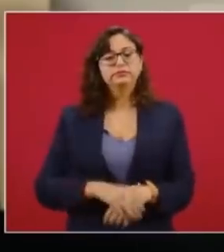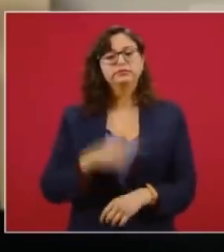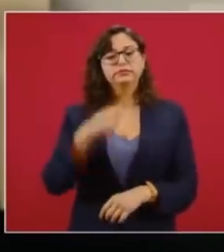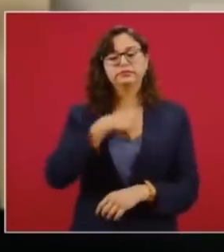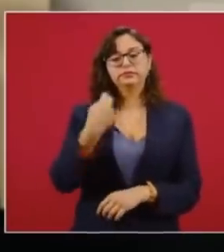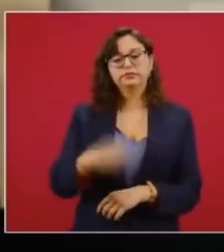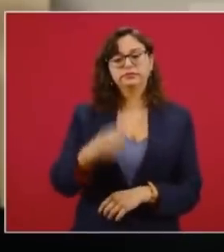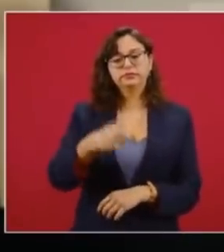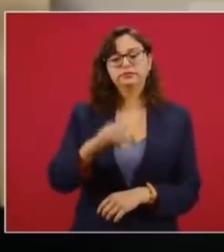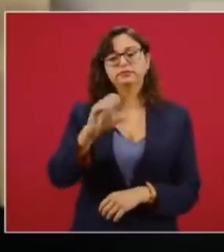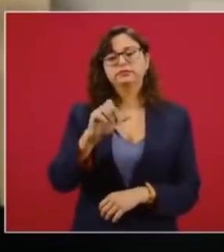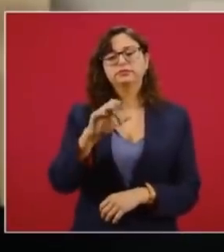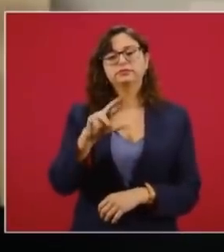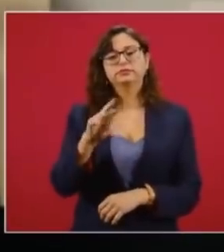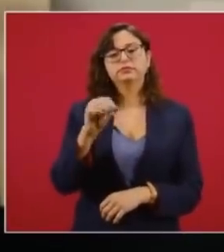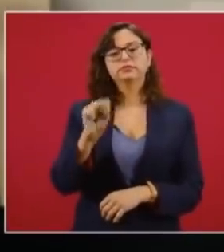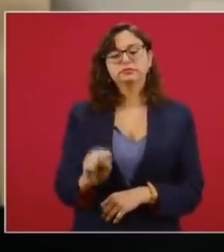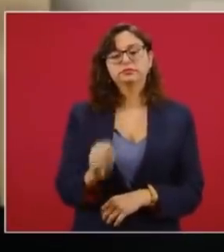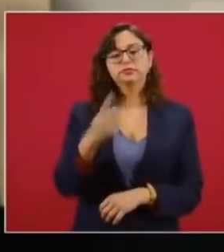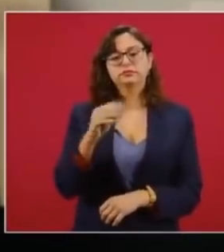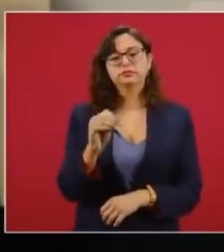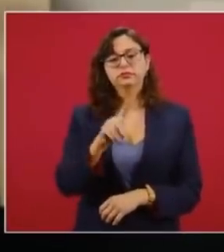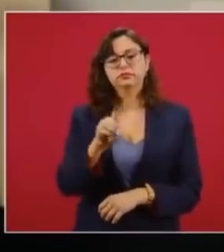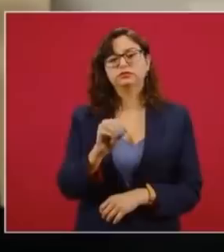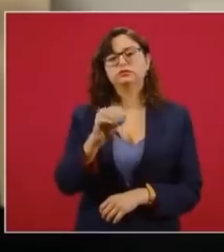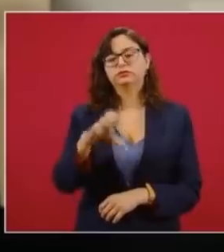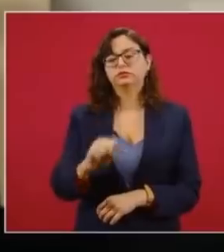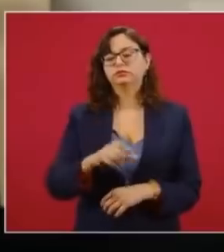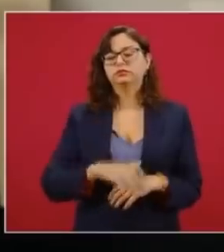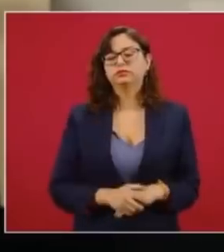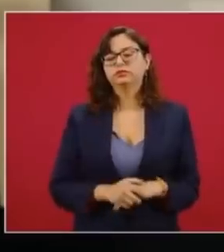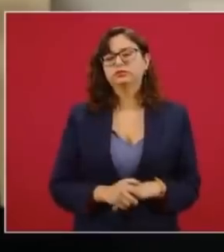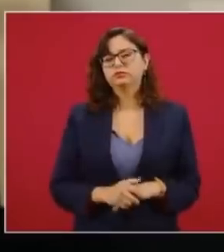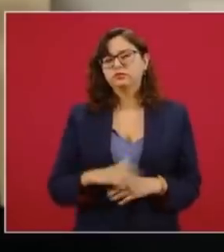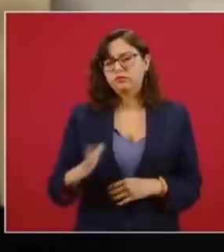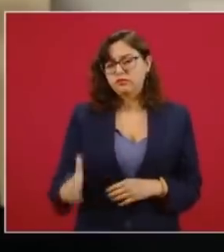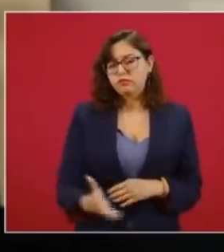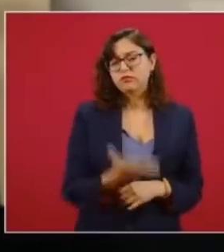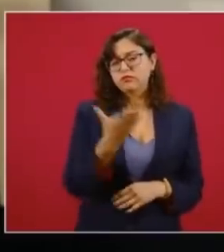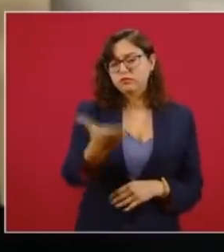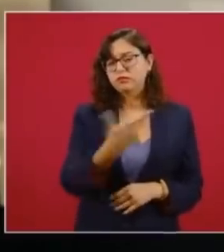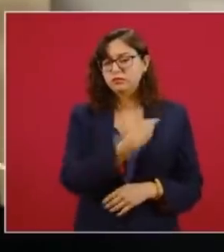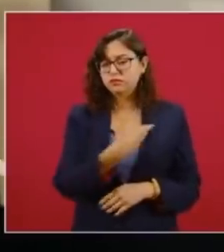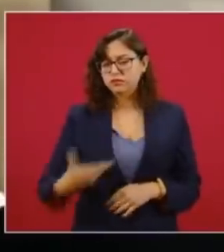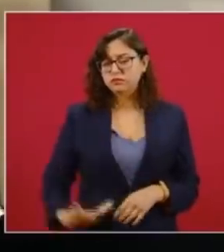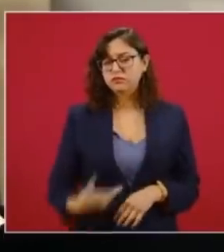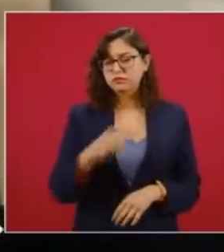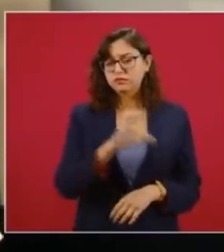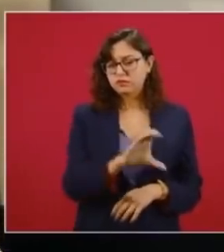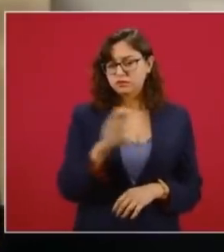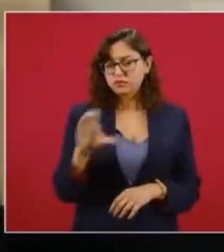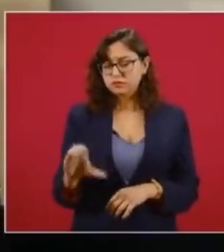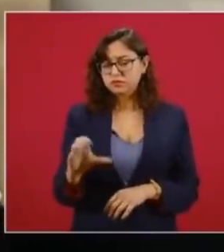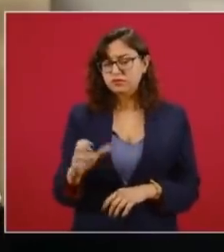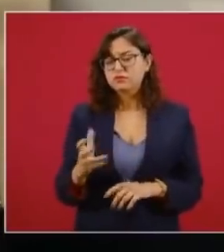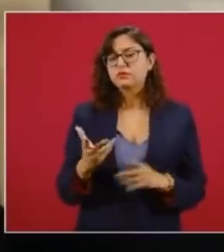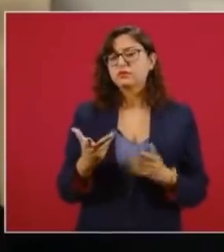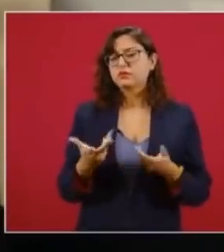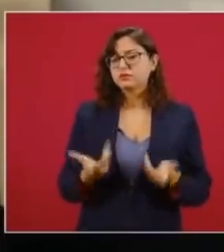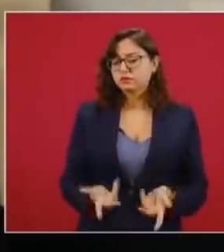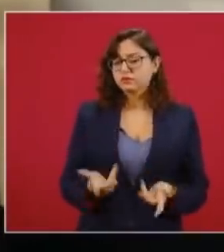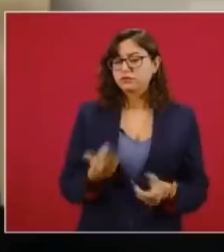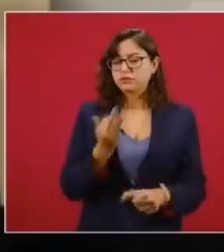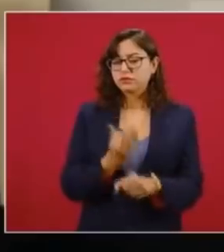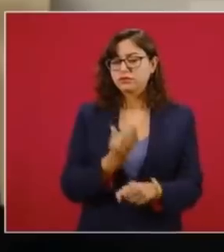Don Carlos, usted como presidente del CCE al inicio, ahorita de este